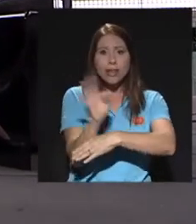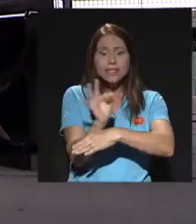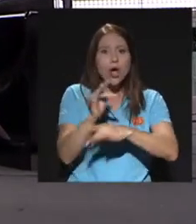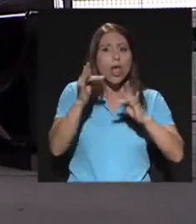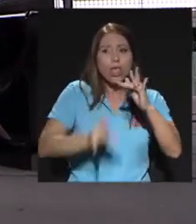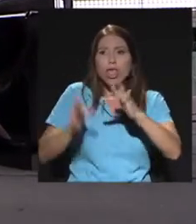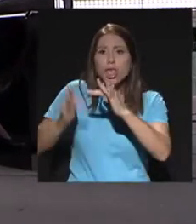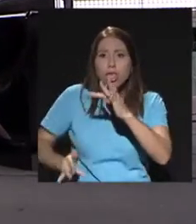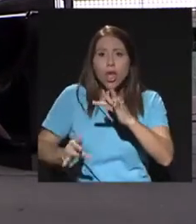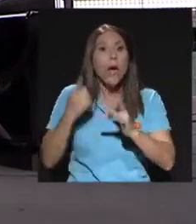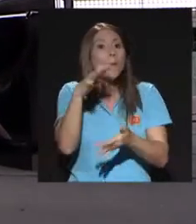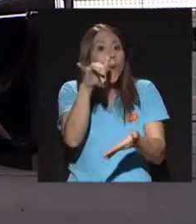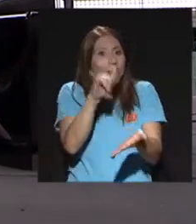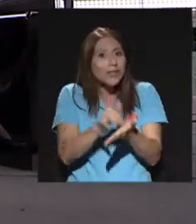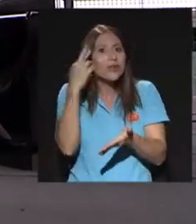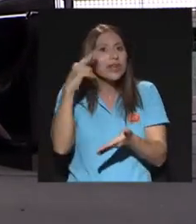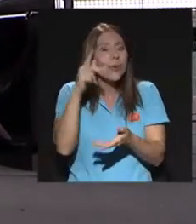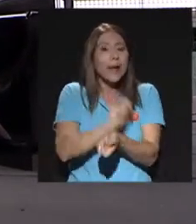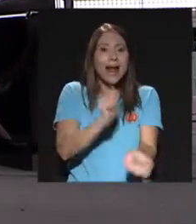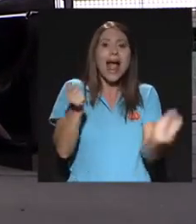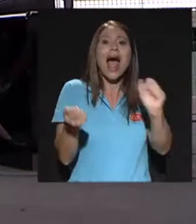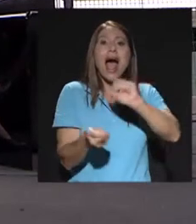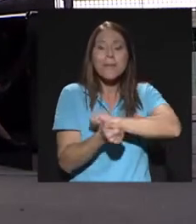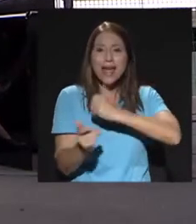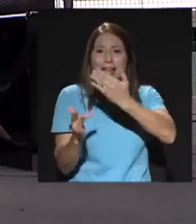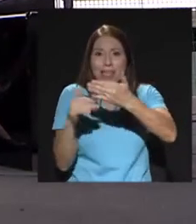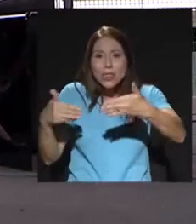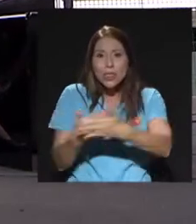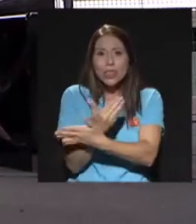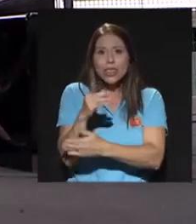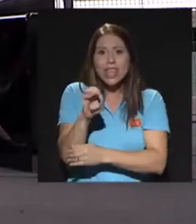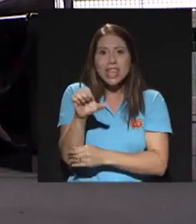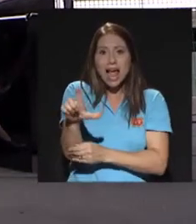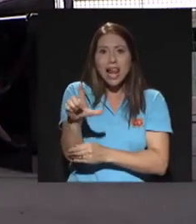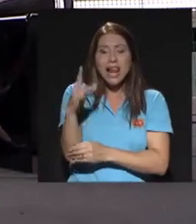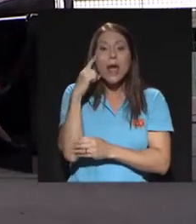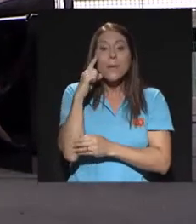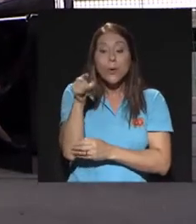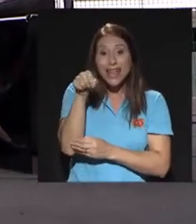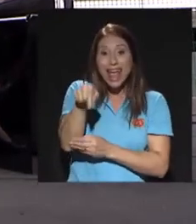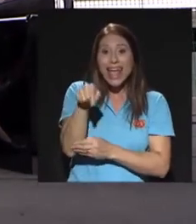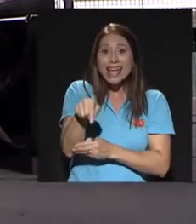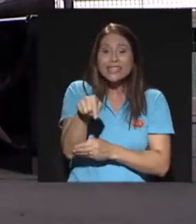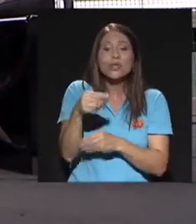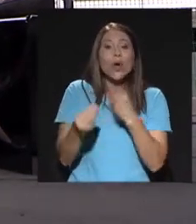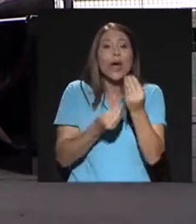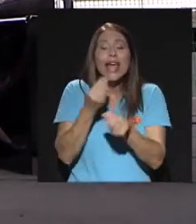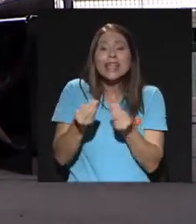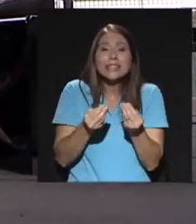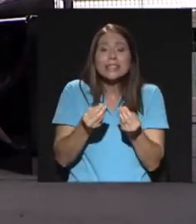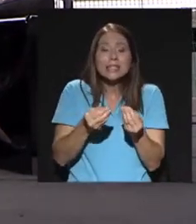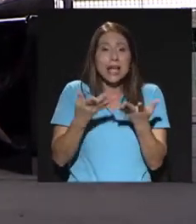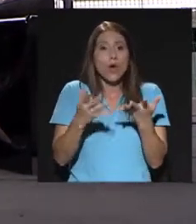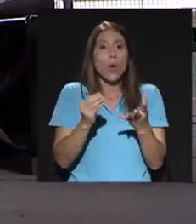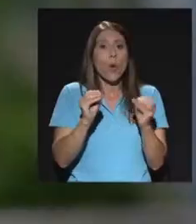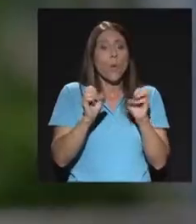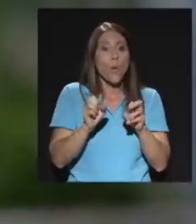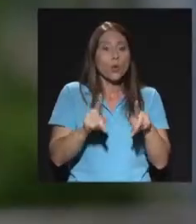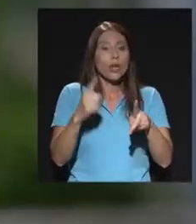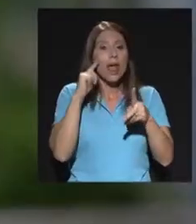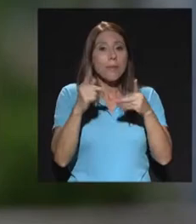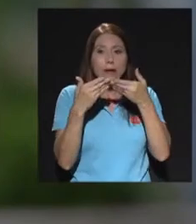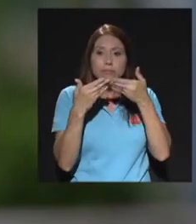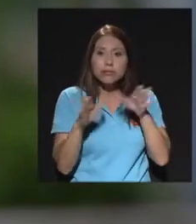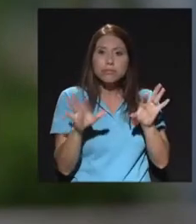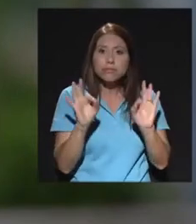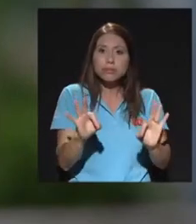televisión digital, porque la señal en televisión digital, cuando atinge el mínimo para que abra la televisora, usted va a